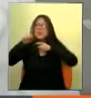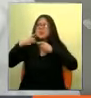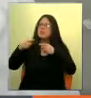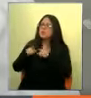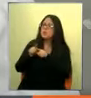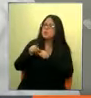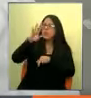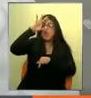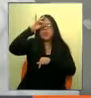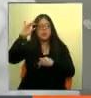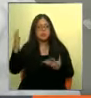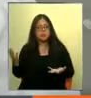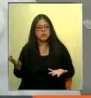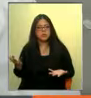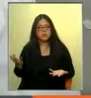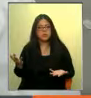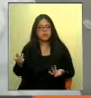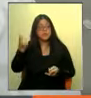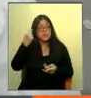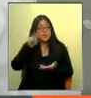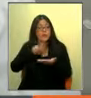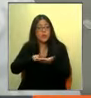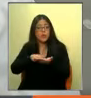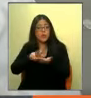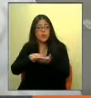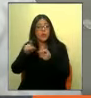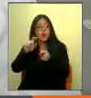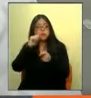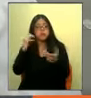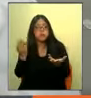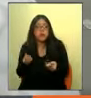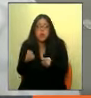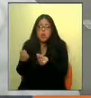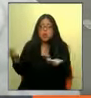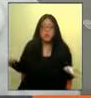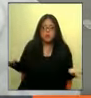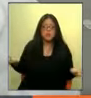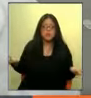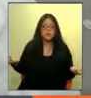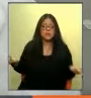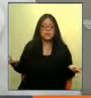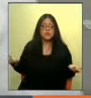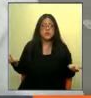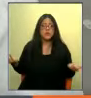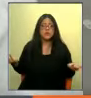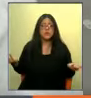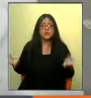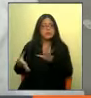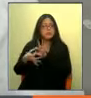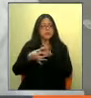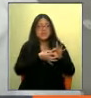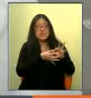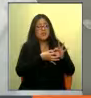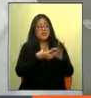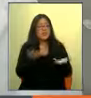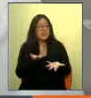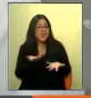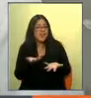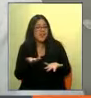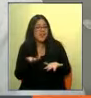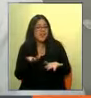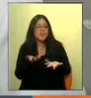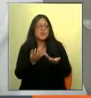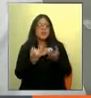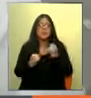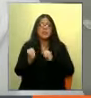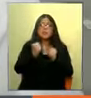¿ya? Y en realidad parece bastante obvio el encontrar una causa relacionada con la tensión